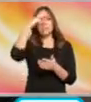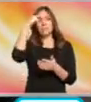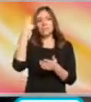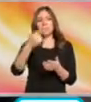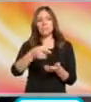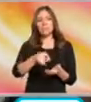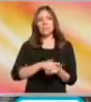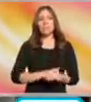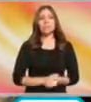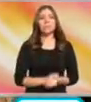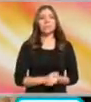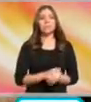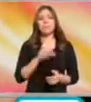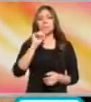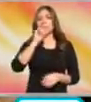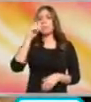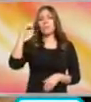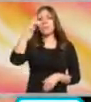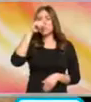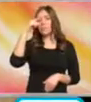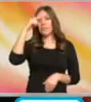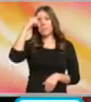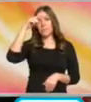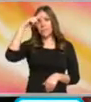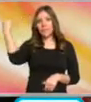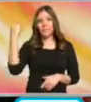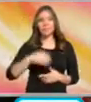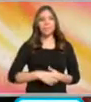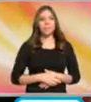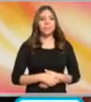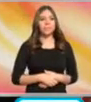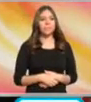siempre hacemos, algo común, nada difícil, nada complicado. Yo mientras me